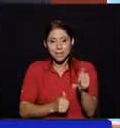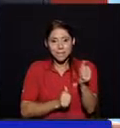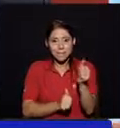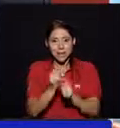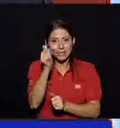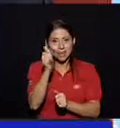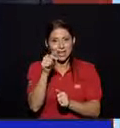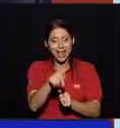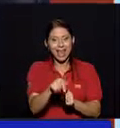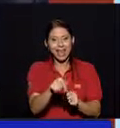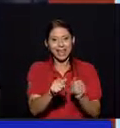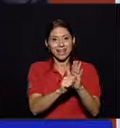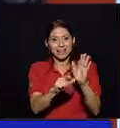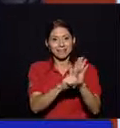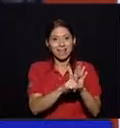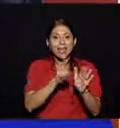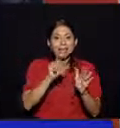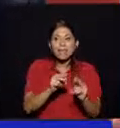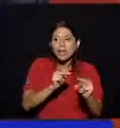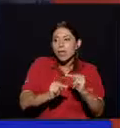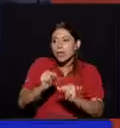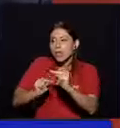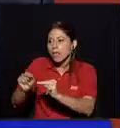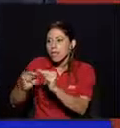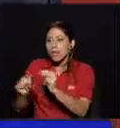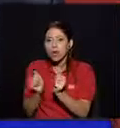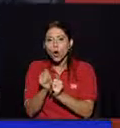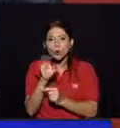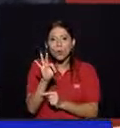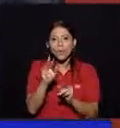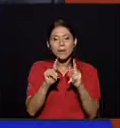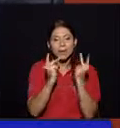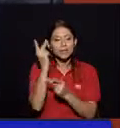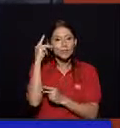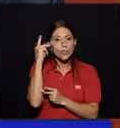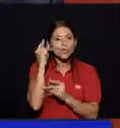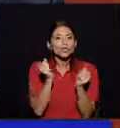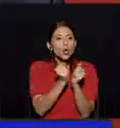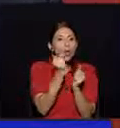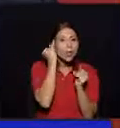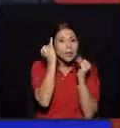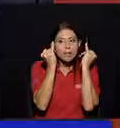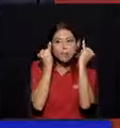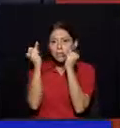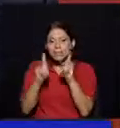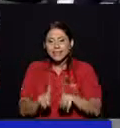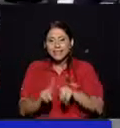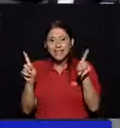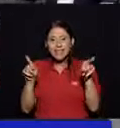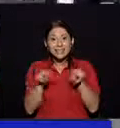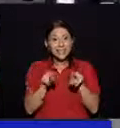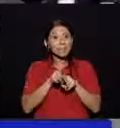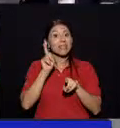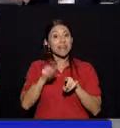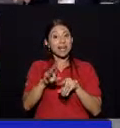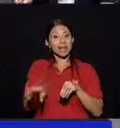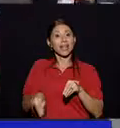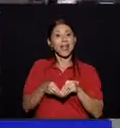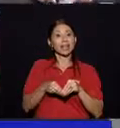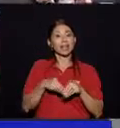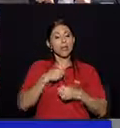el Congreso, va a tener que ponerse a negociar con 9 partidos, con ideologías muy distintas, y además a eso hay que agregarle